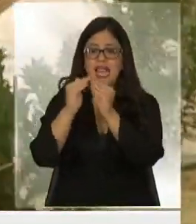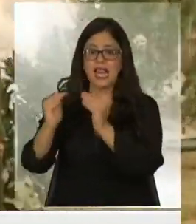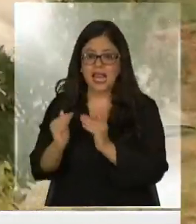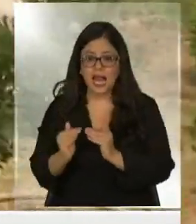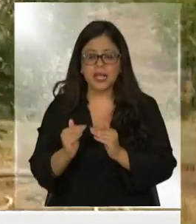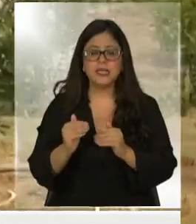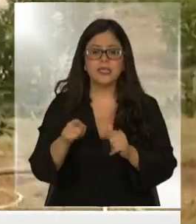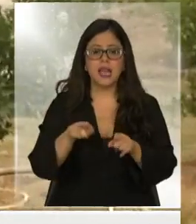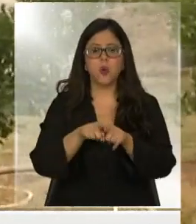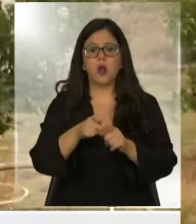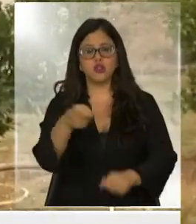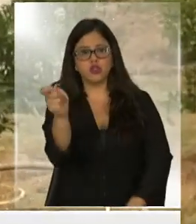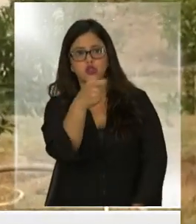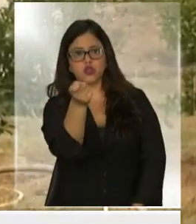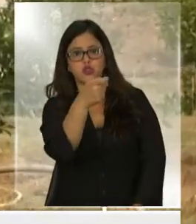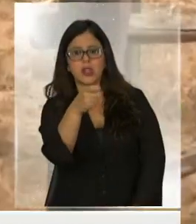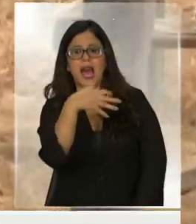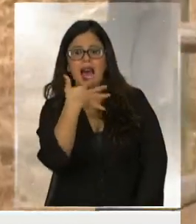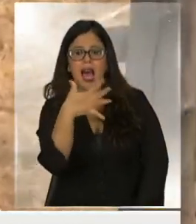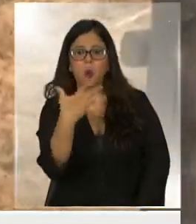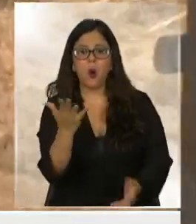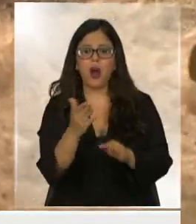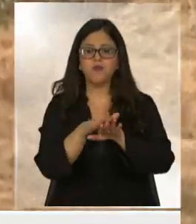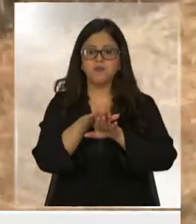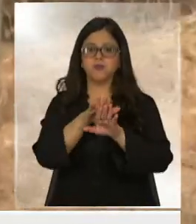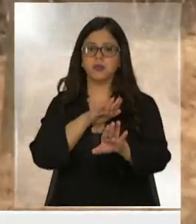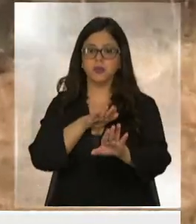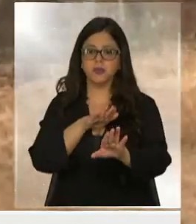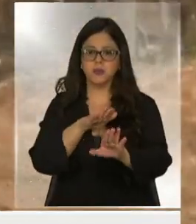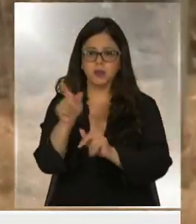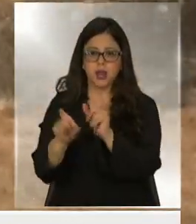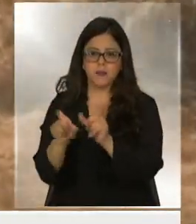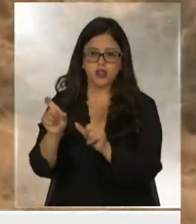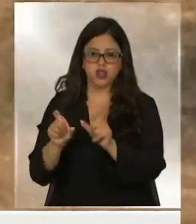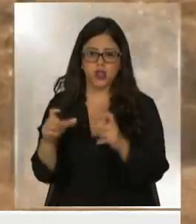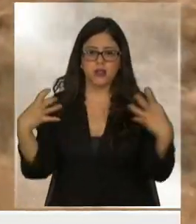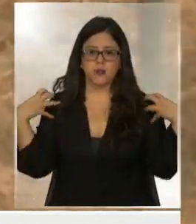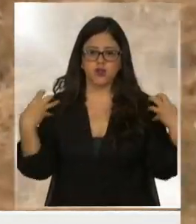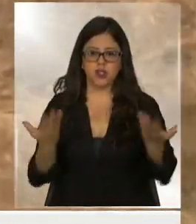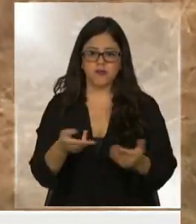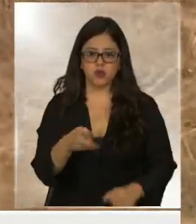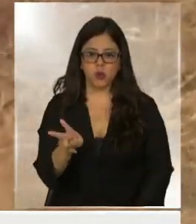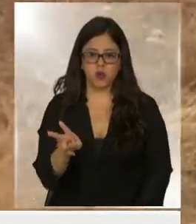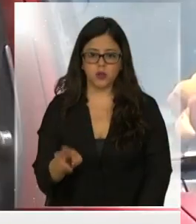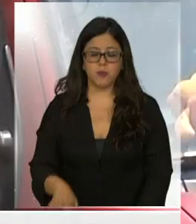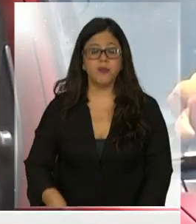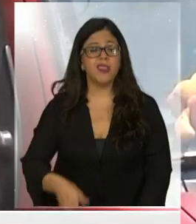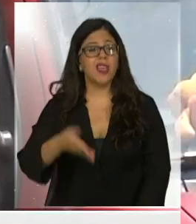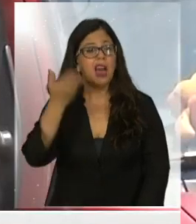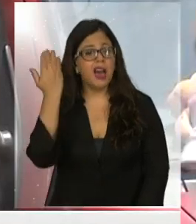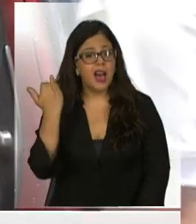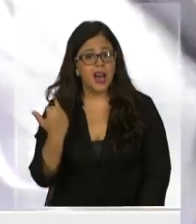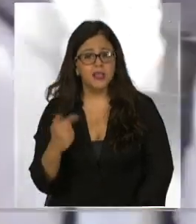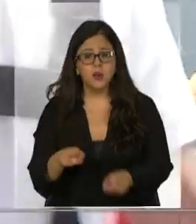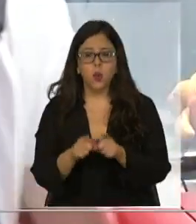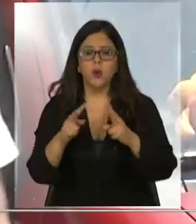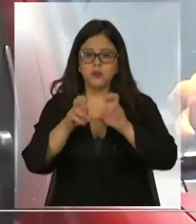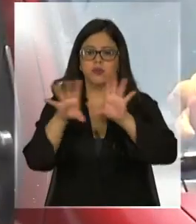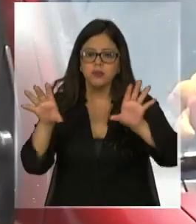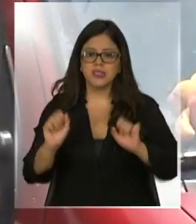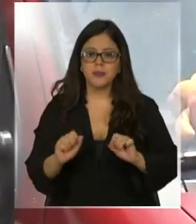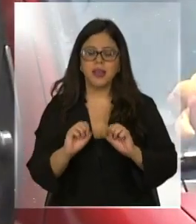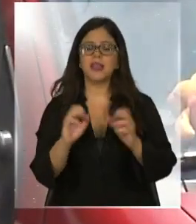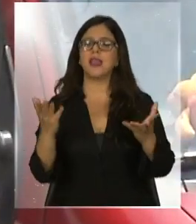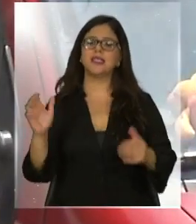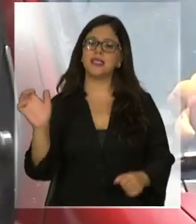siendo humedecidas preventivamente por sus propios moradores. Mantuvimos en todo momento a disposición el sistema de alerta de